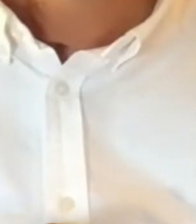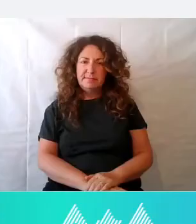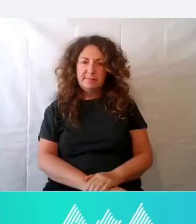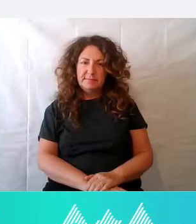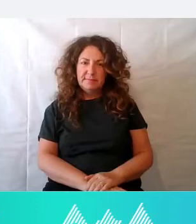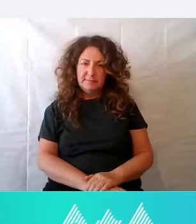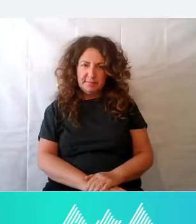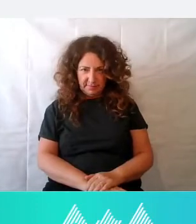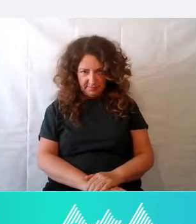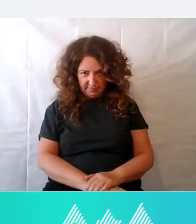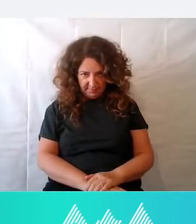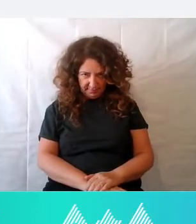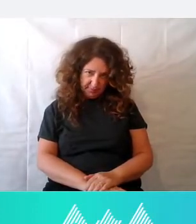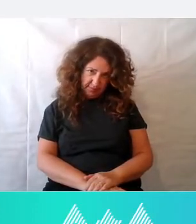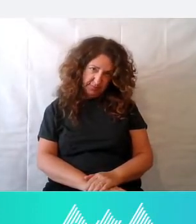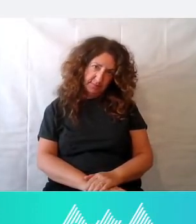bueno